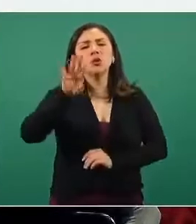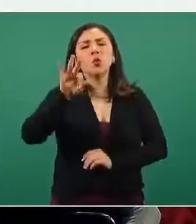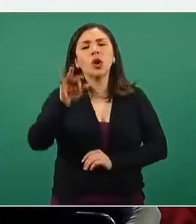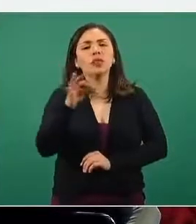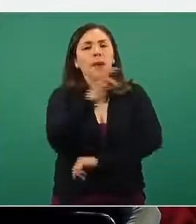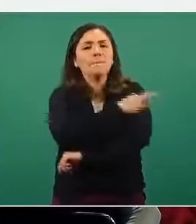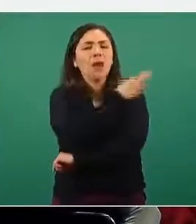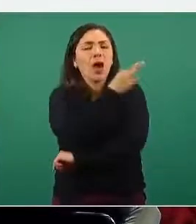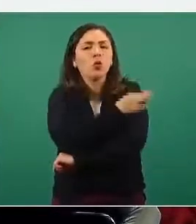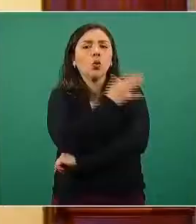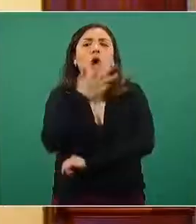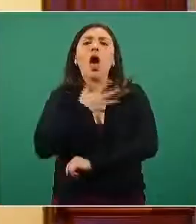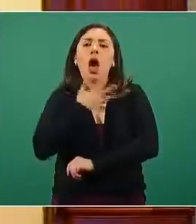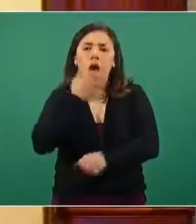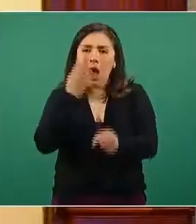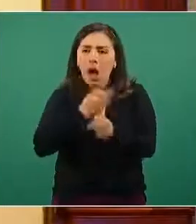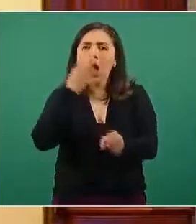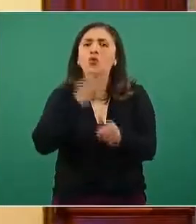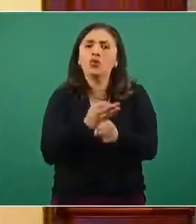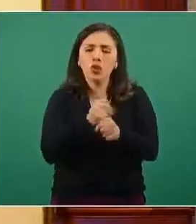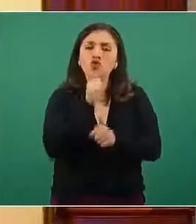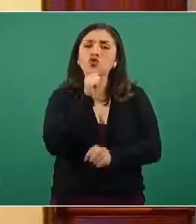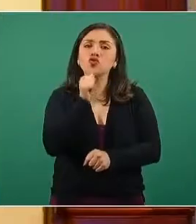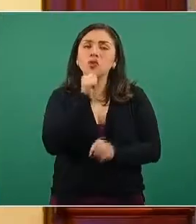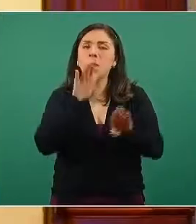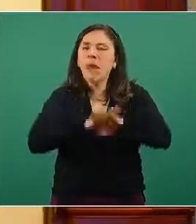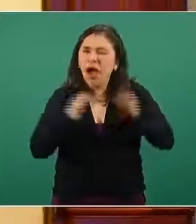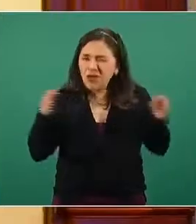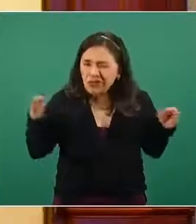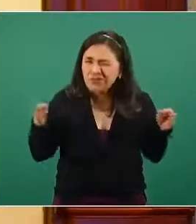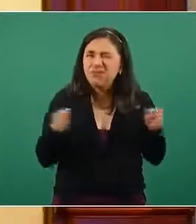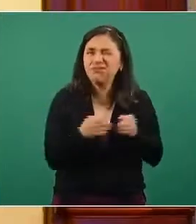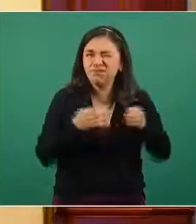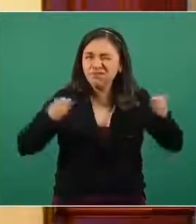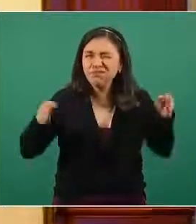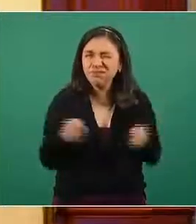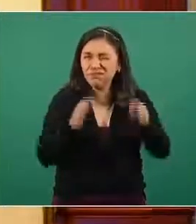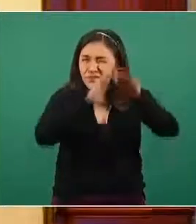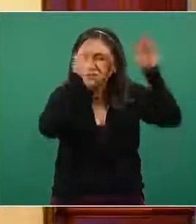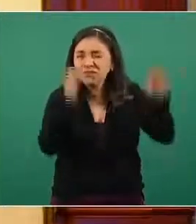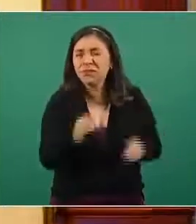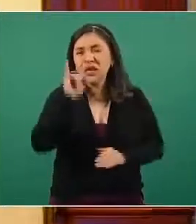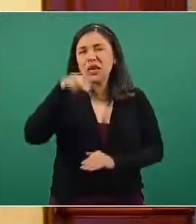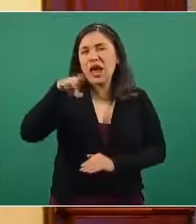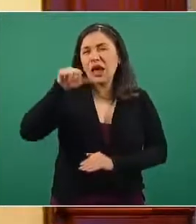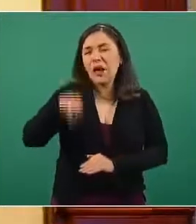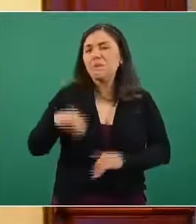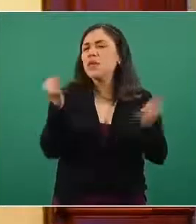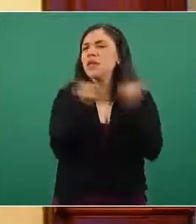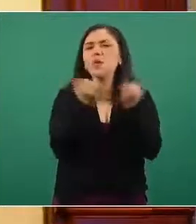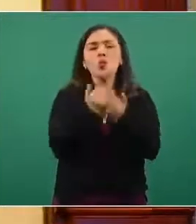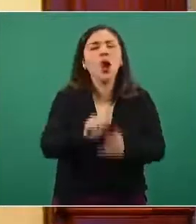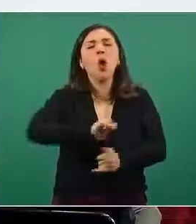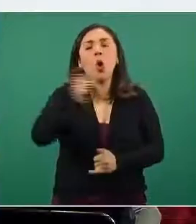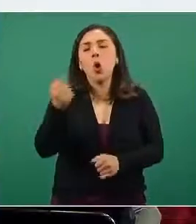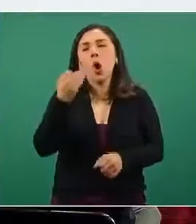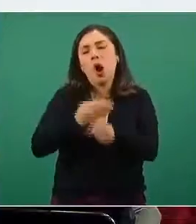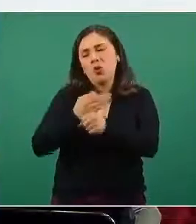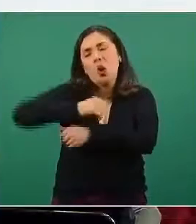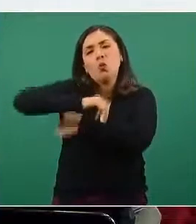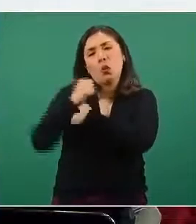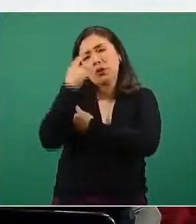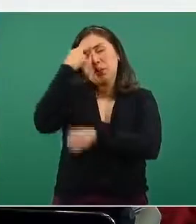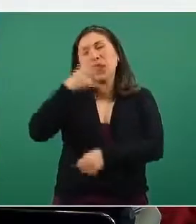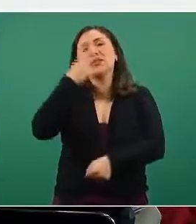6.940 dosis que están en este momento todavía en ultracongelación en el INCAN, al igual que las dosis que se reservan para